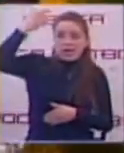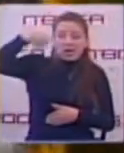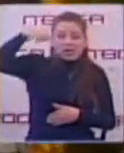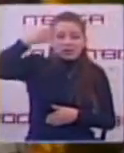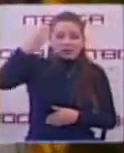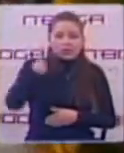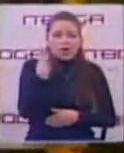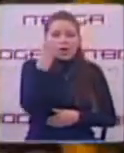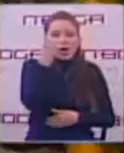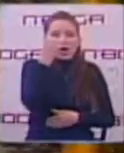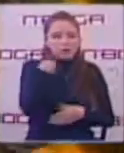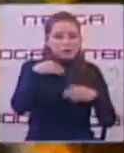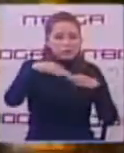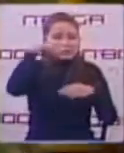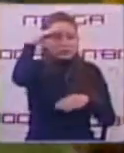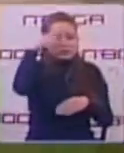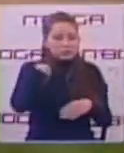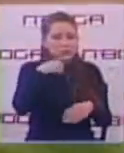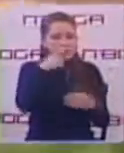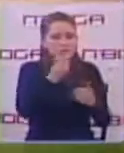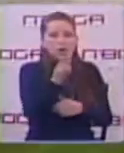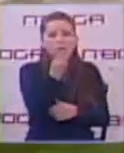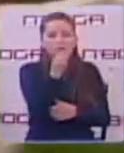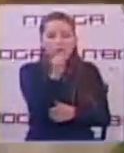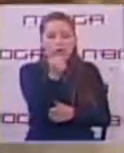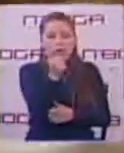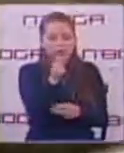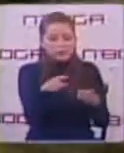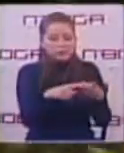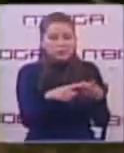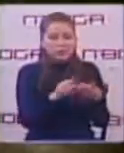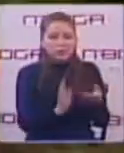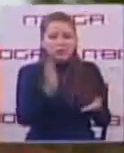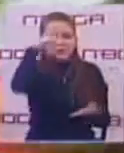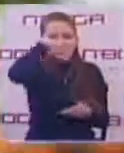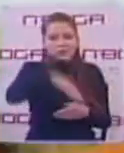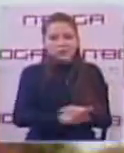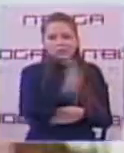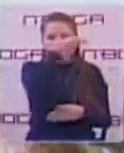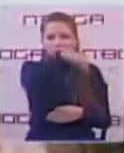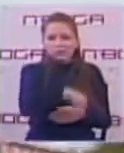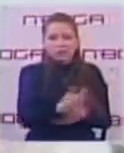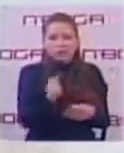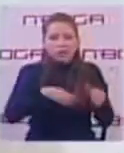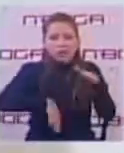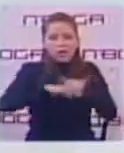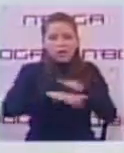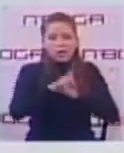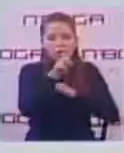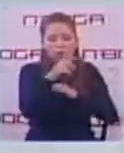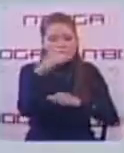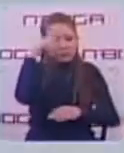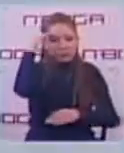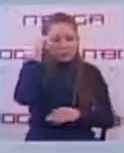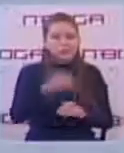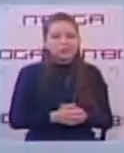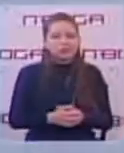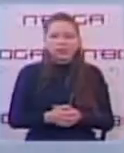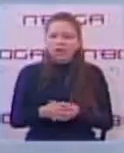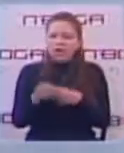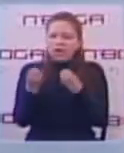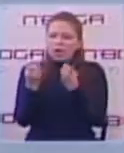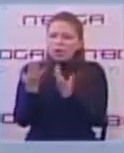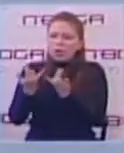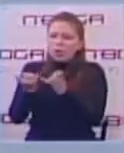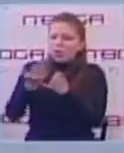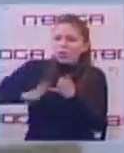que tiene 12 metros de alto, los niños deben de medir 1,10 m. Y para la montaña rusa, aventura, hasta 1 m. María Gracia, ¿alrededor de cuántos